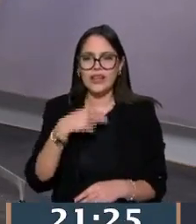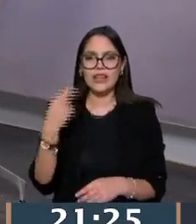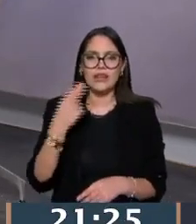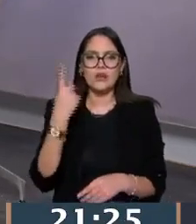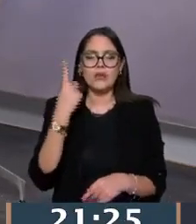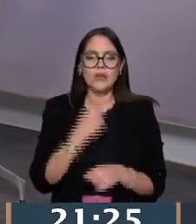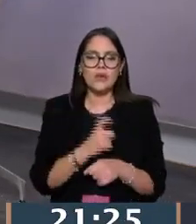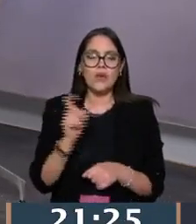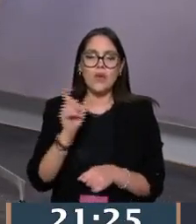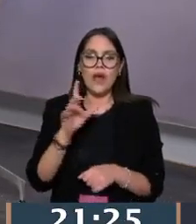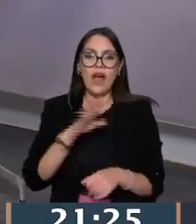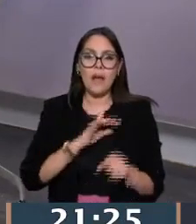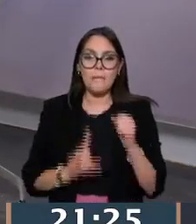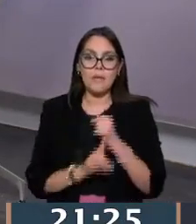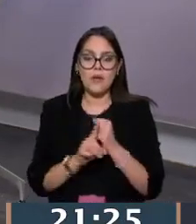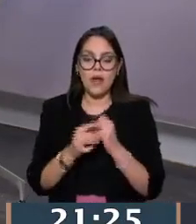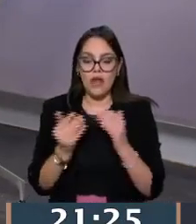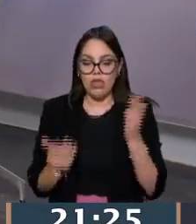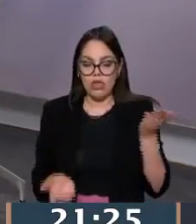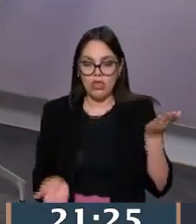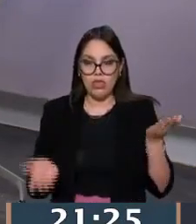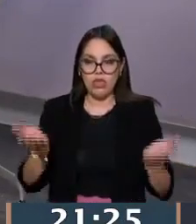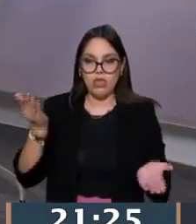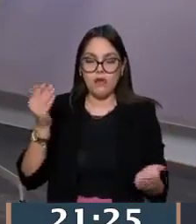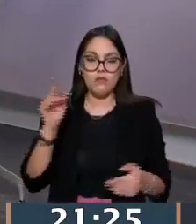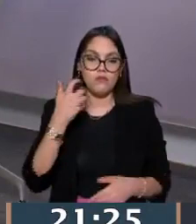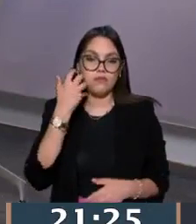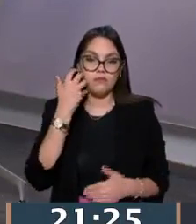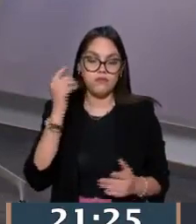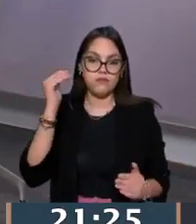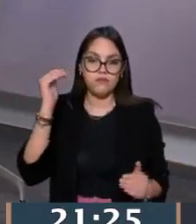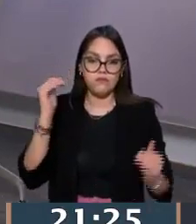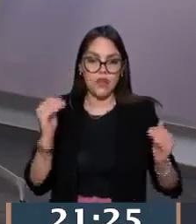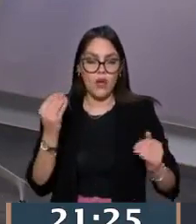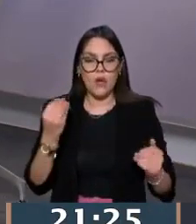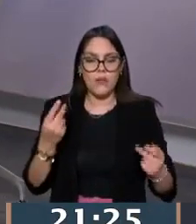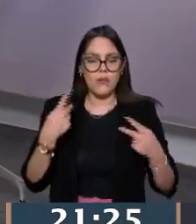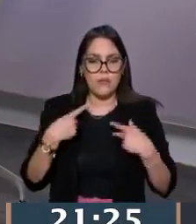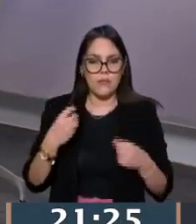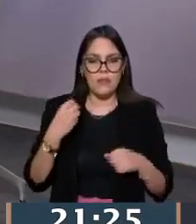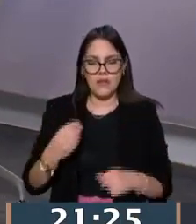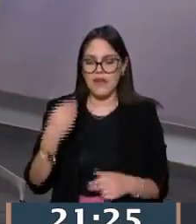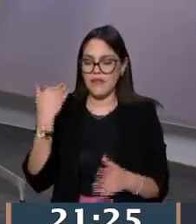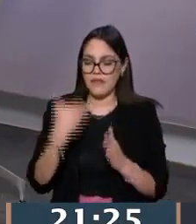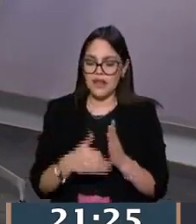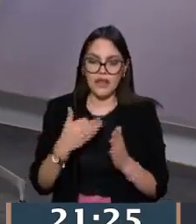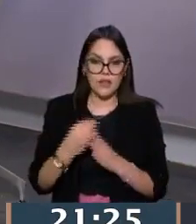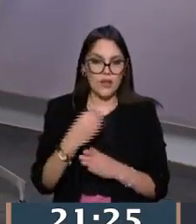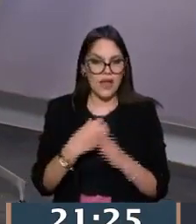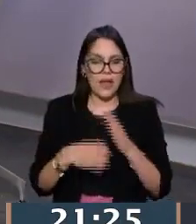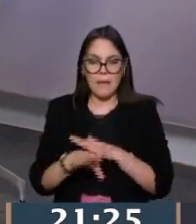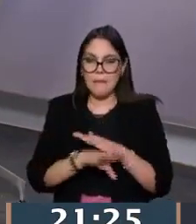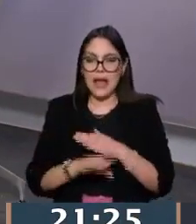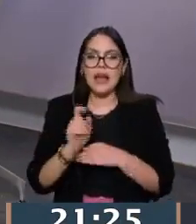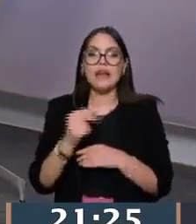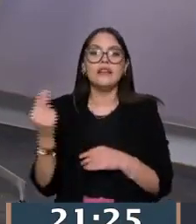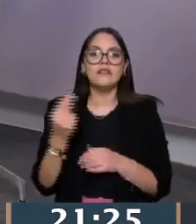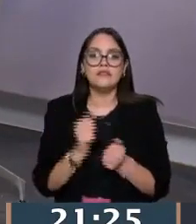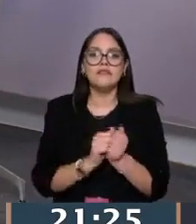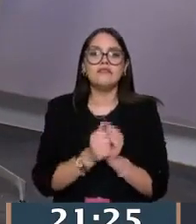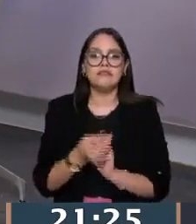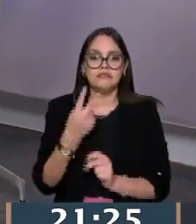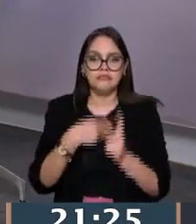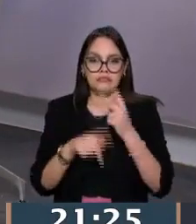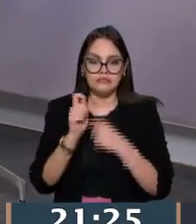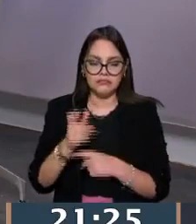cuando tú tienes estos extremos y una inmensa mayoría con carencias básicas, lo único que provoca es también a su